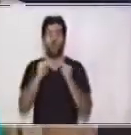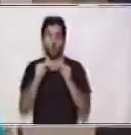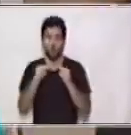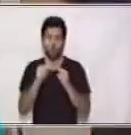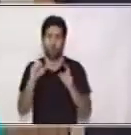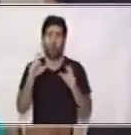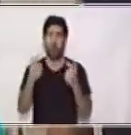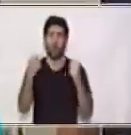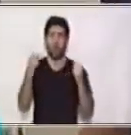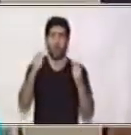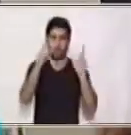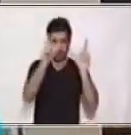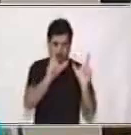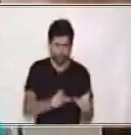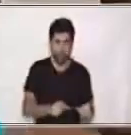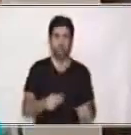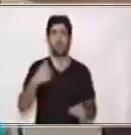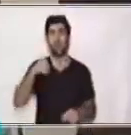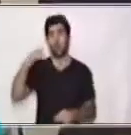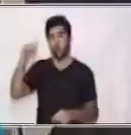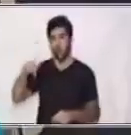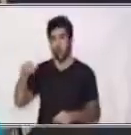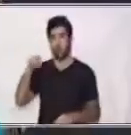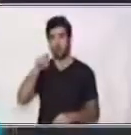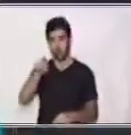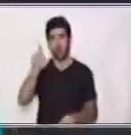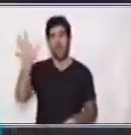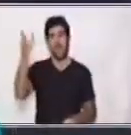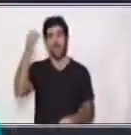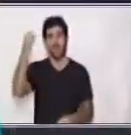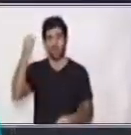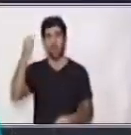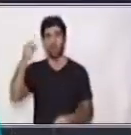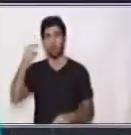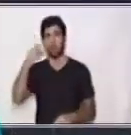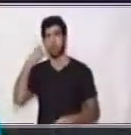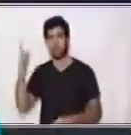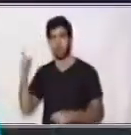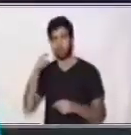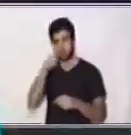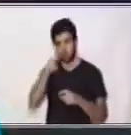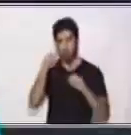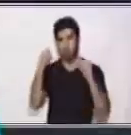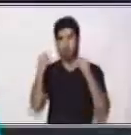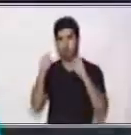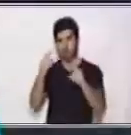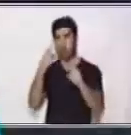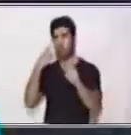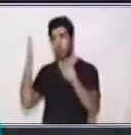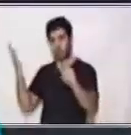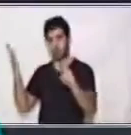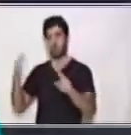notables. El reto de hoy, te dejo una ecuación.